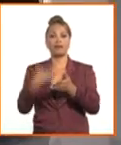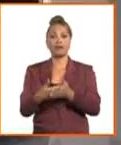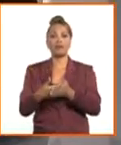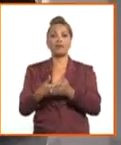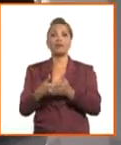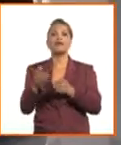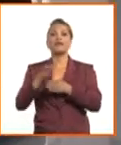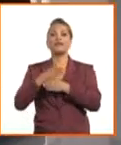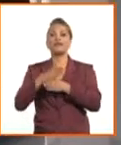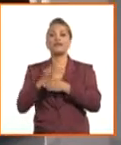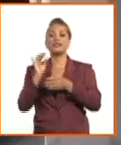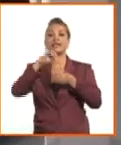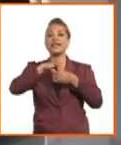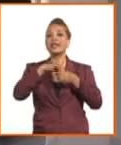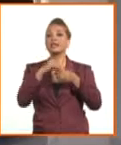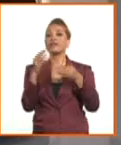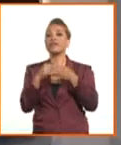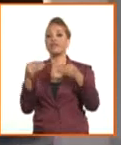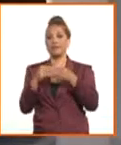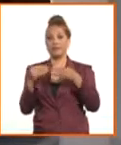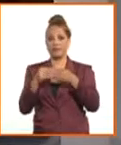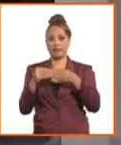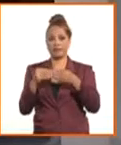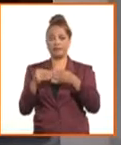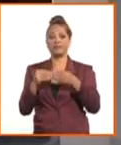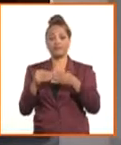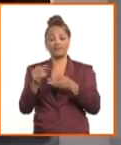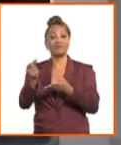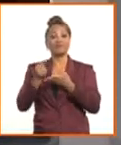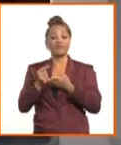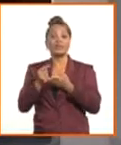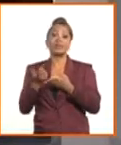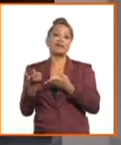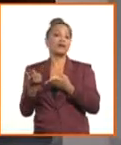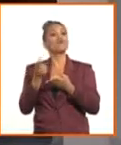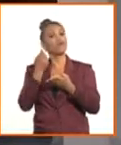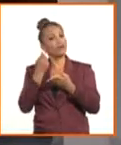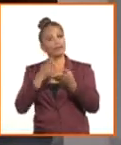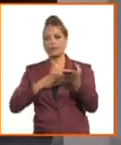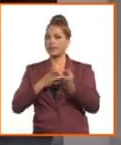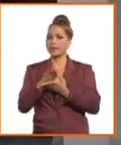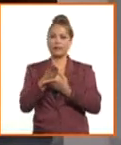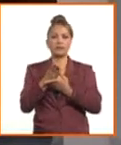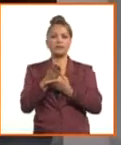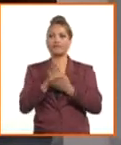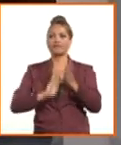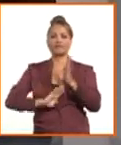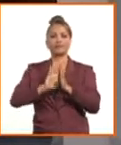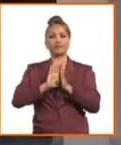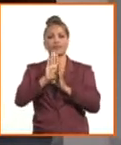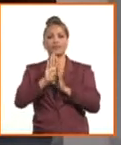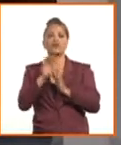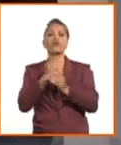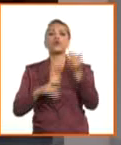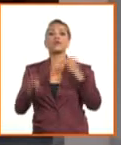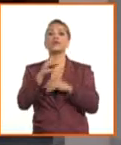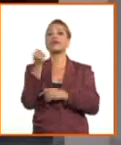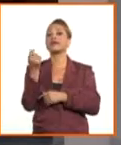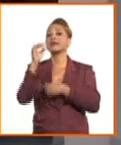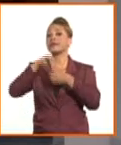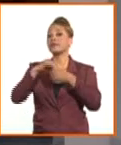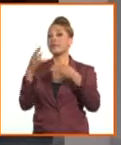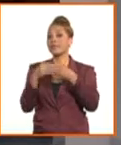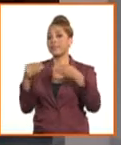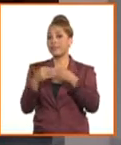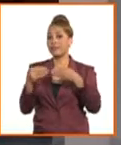niveles de ingresos en divisas, pero cuán lejos estamos aún de los niveles de ingresos en divisas que teníamos en